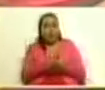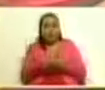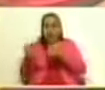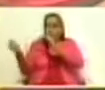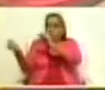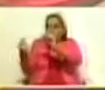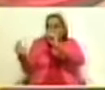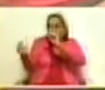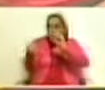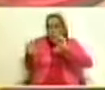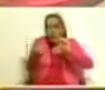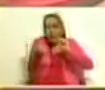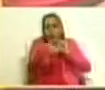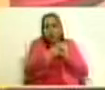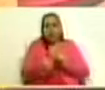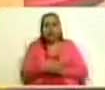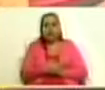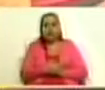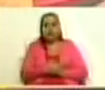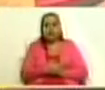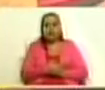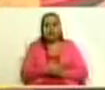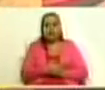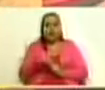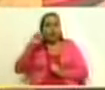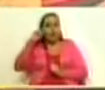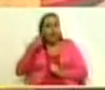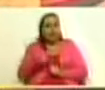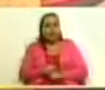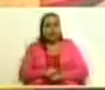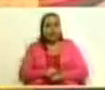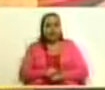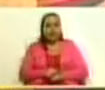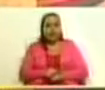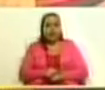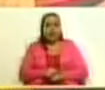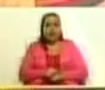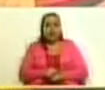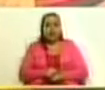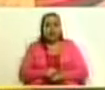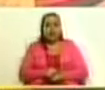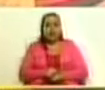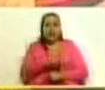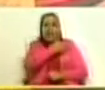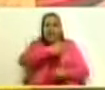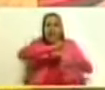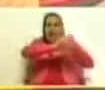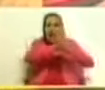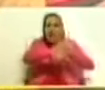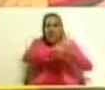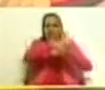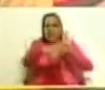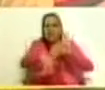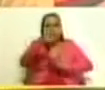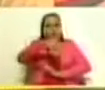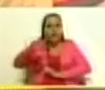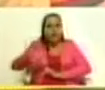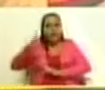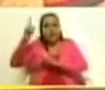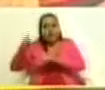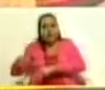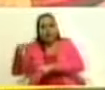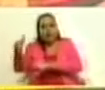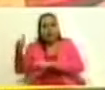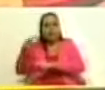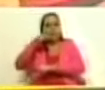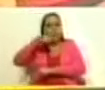debatimos entre la motosierra que quiere eliminar todos los derechos del pueblo y el pueblo gobierno, el pueblo